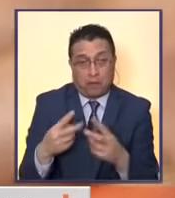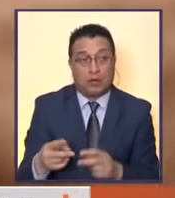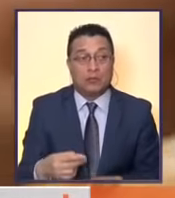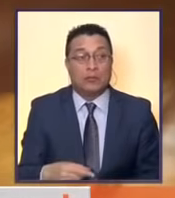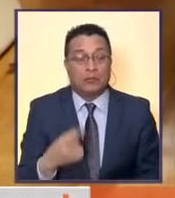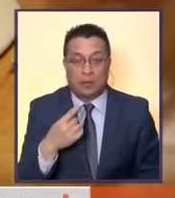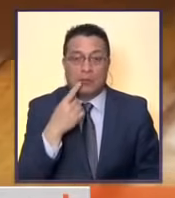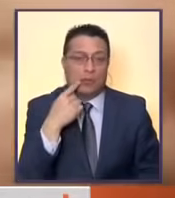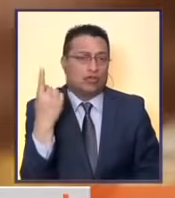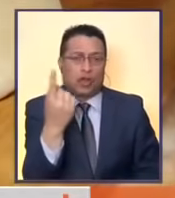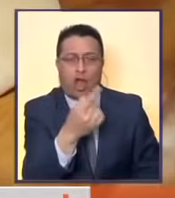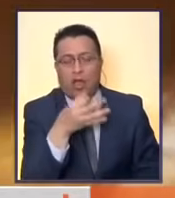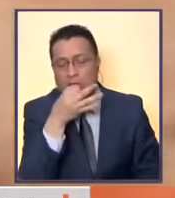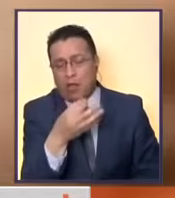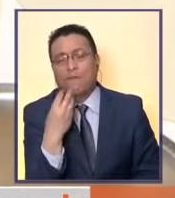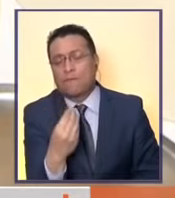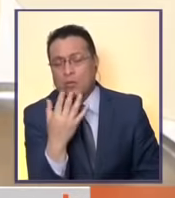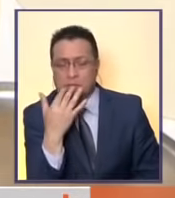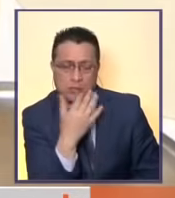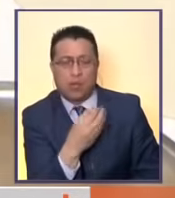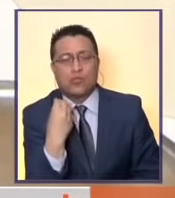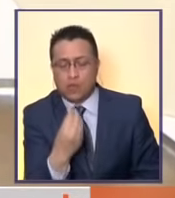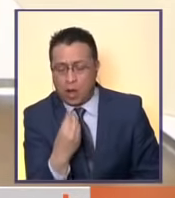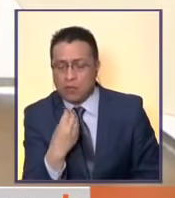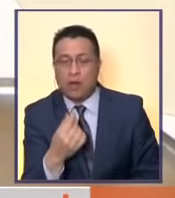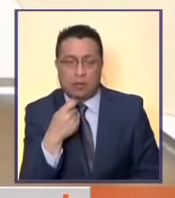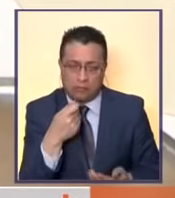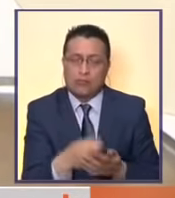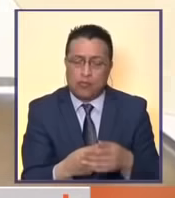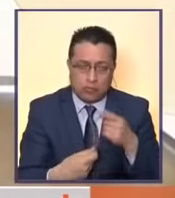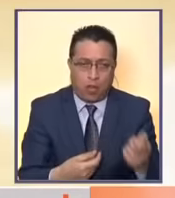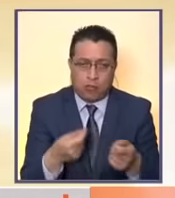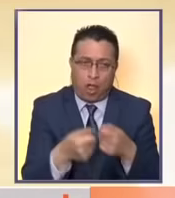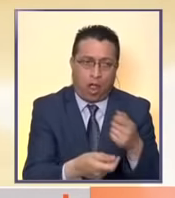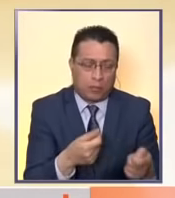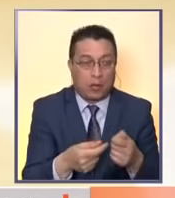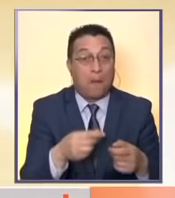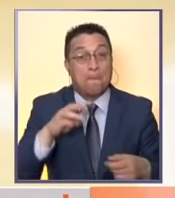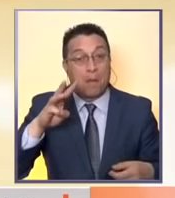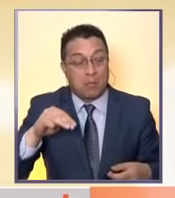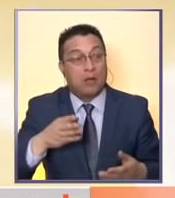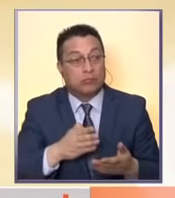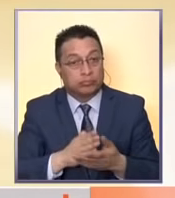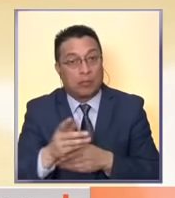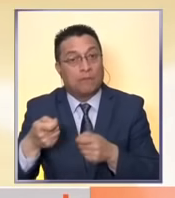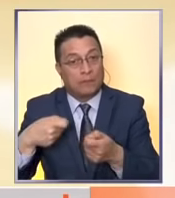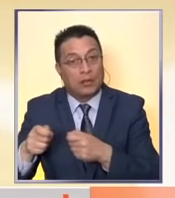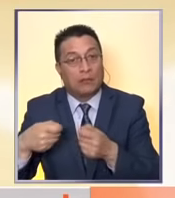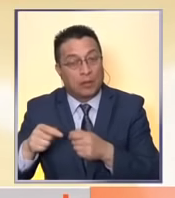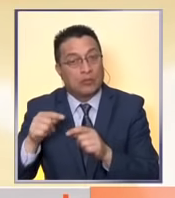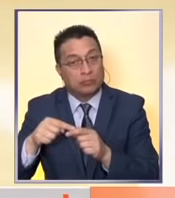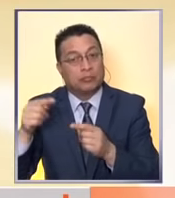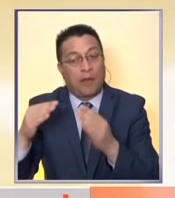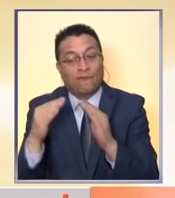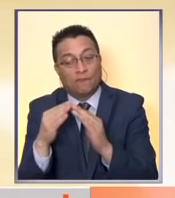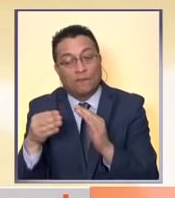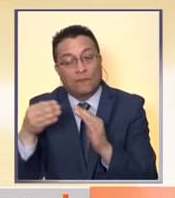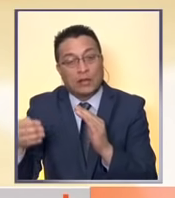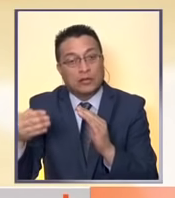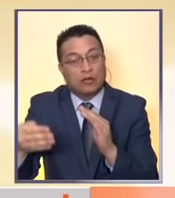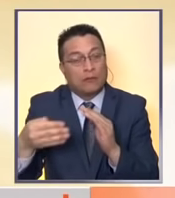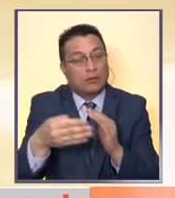que sus empanadas eran buenas, que pagarían por comerlas. Sin dudarlo, la mamá empezó a venderlas en el barrio, a los vecinos, sin